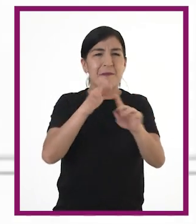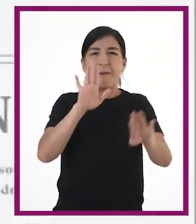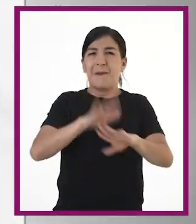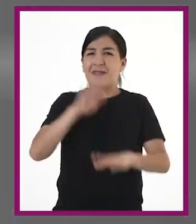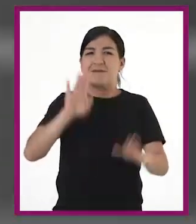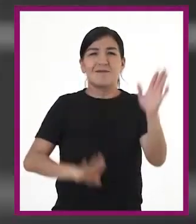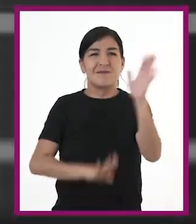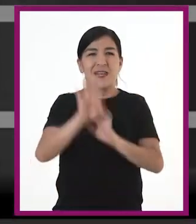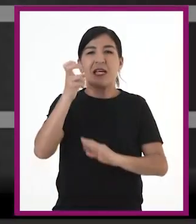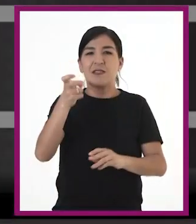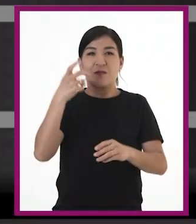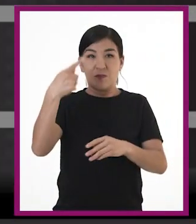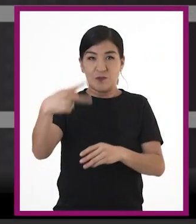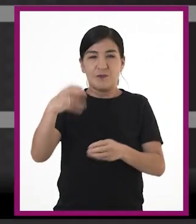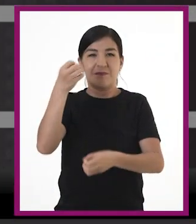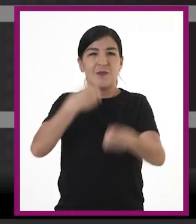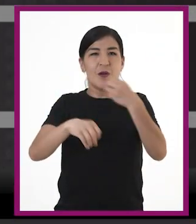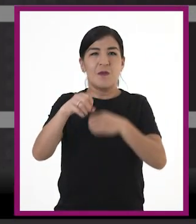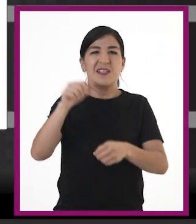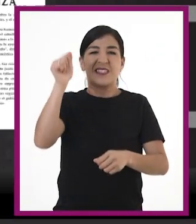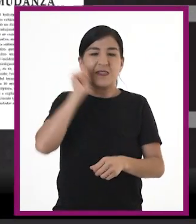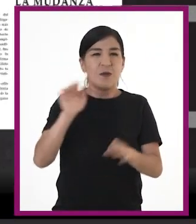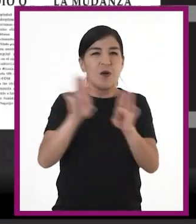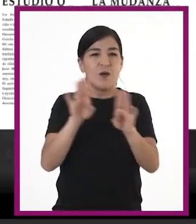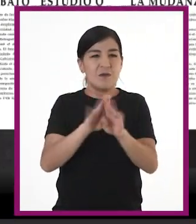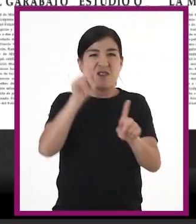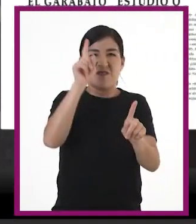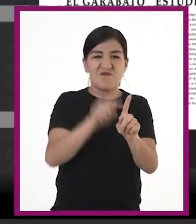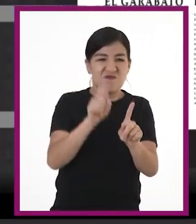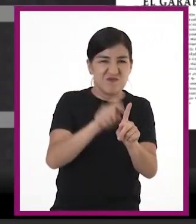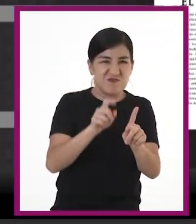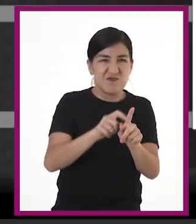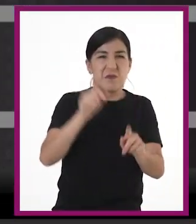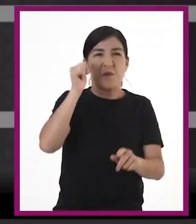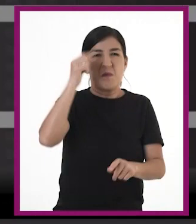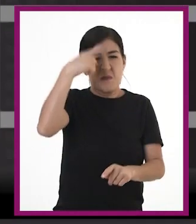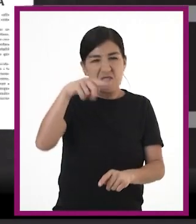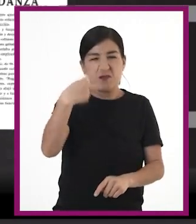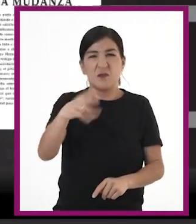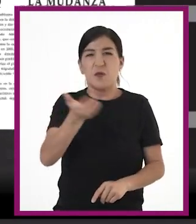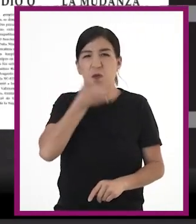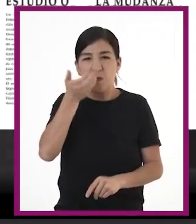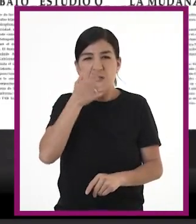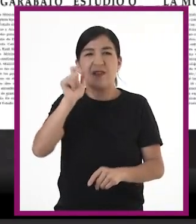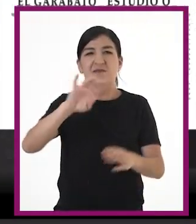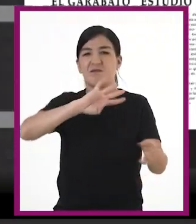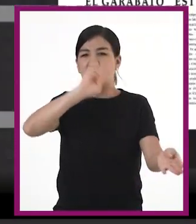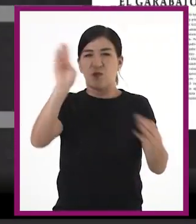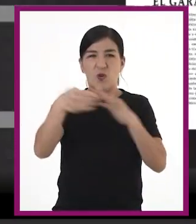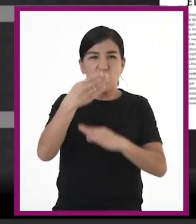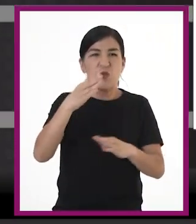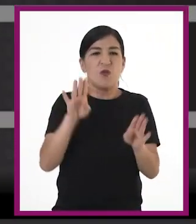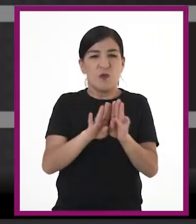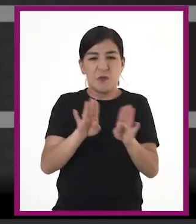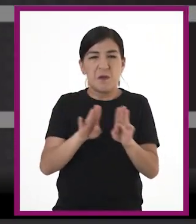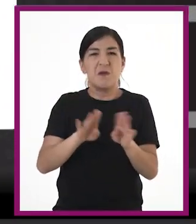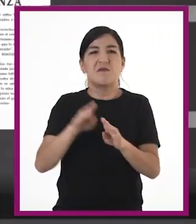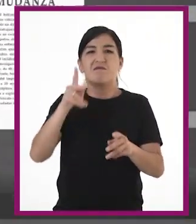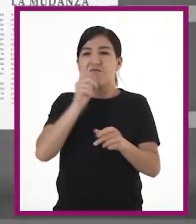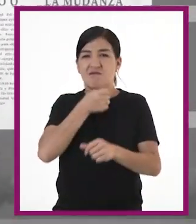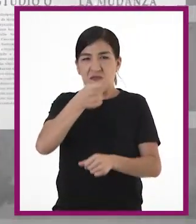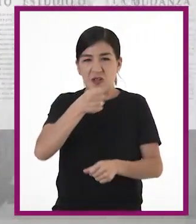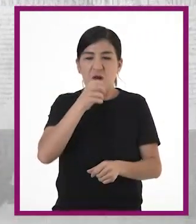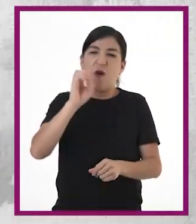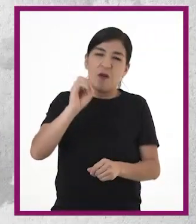todos estos campos nutre su obra, siempre crítica de costumbres obsoletas, del mundo del periodismo o de las